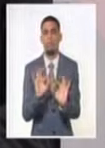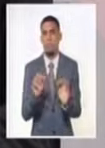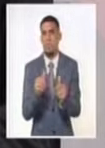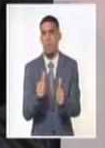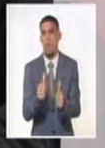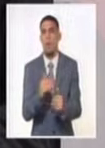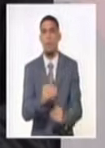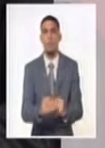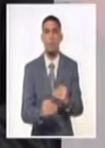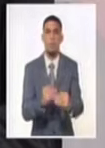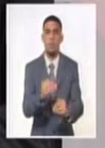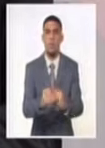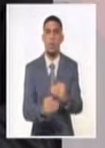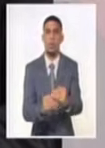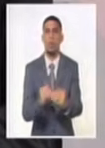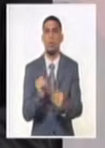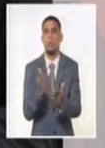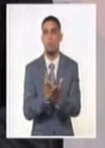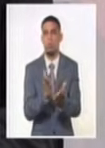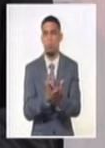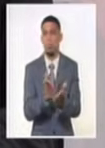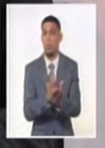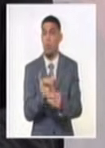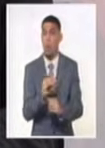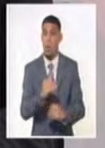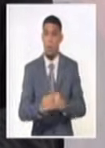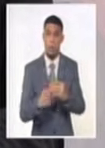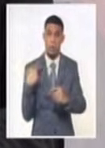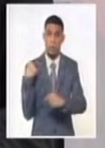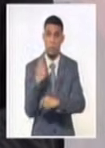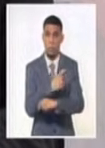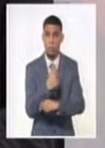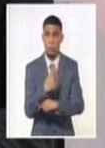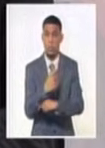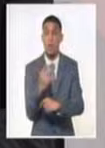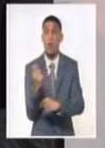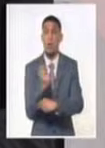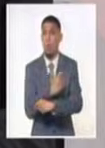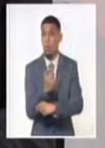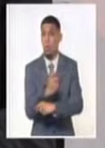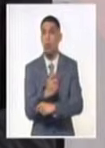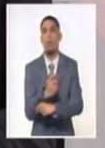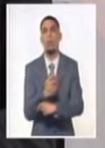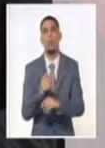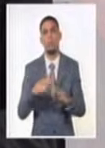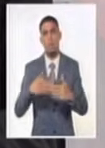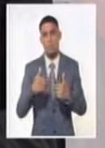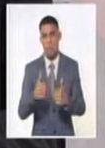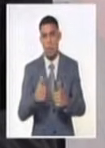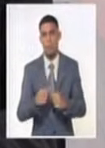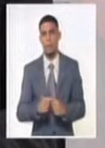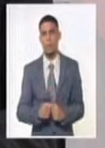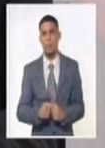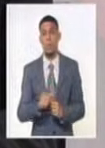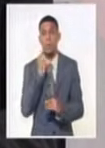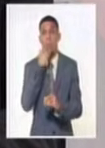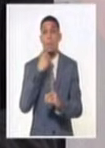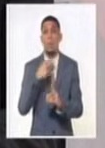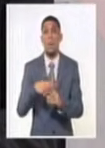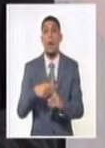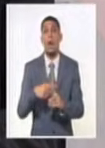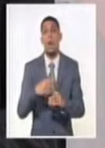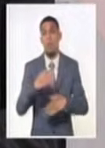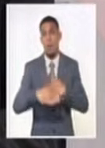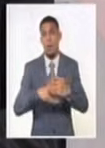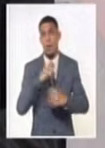proceso educativo, completar el curso escolar en medio de estas condiciones tan adversas. Por